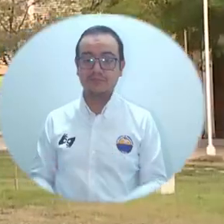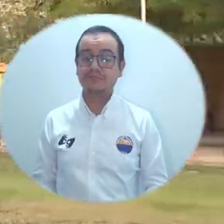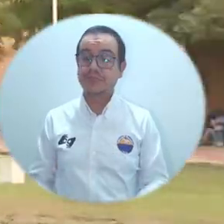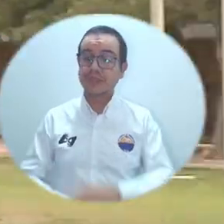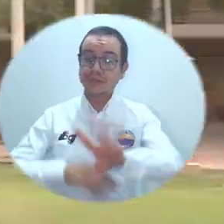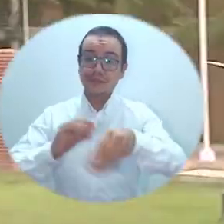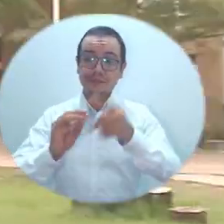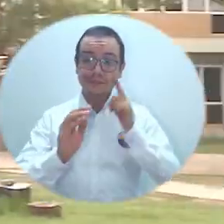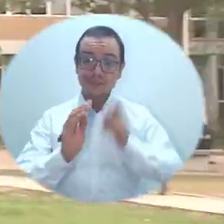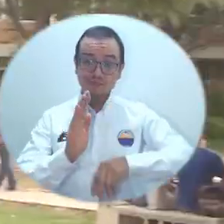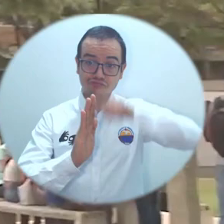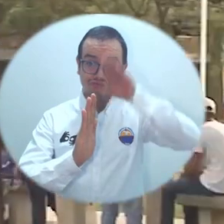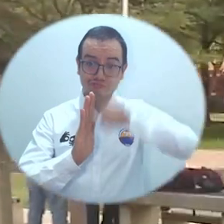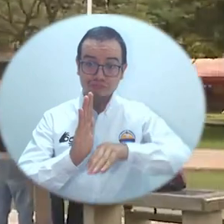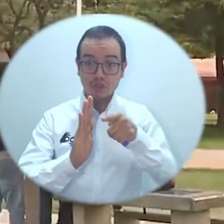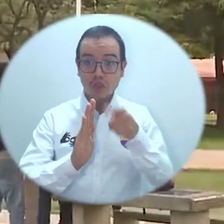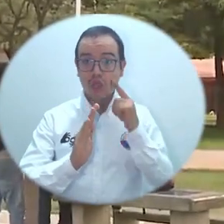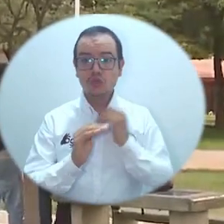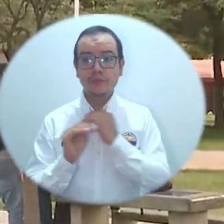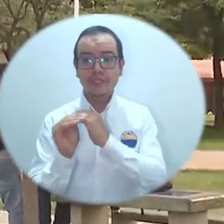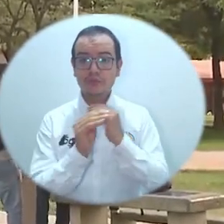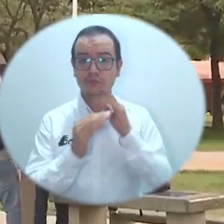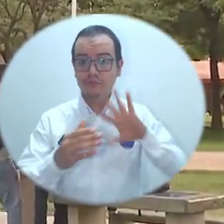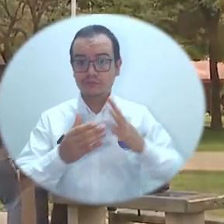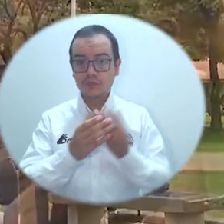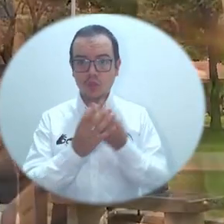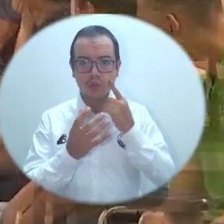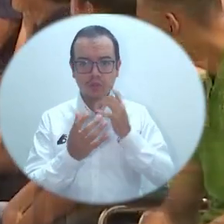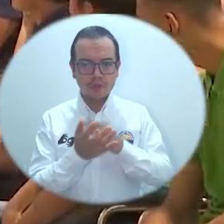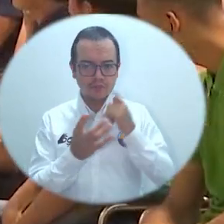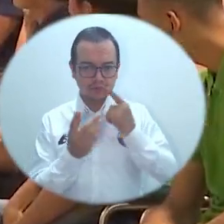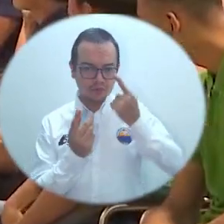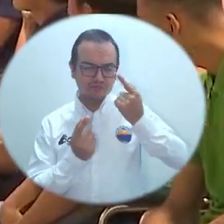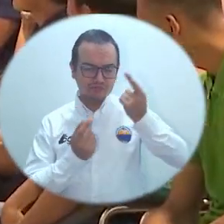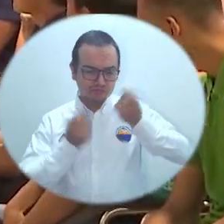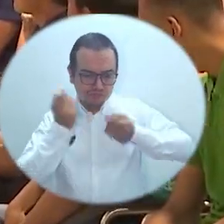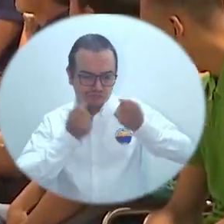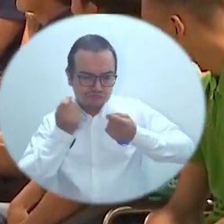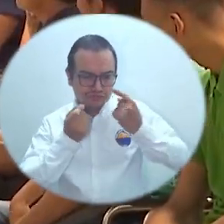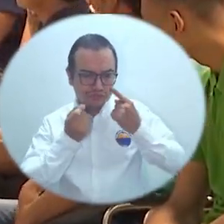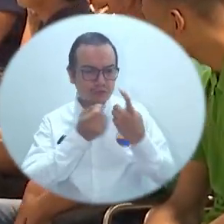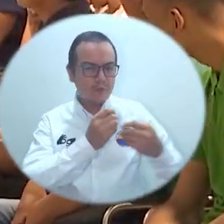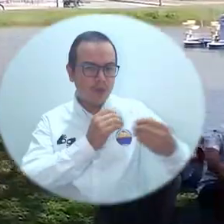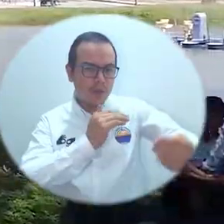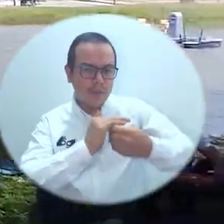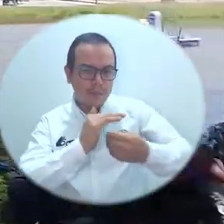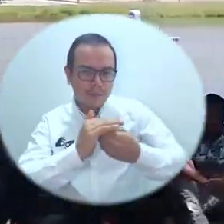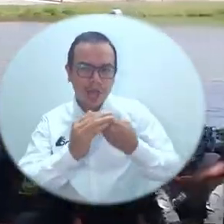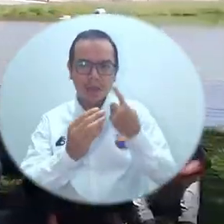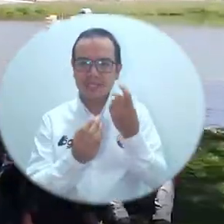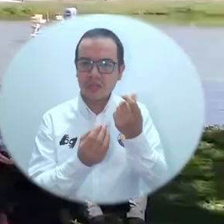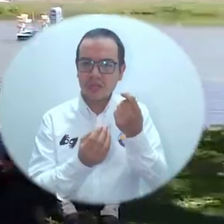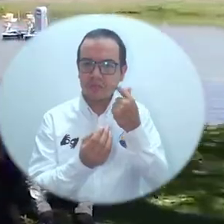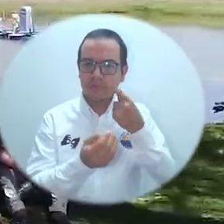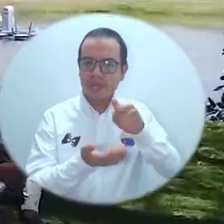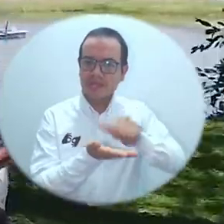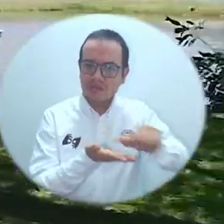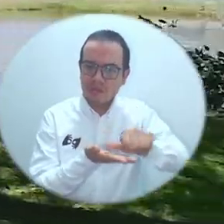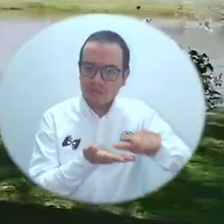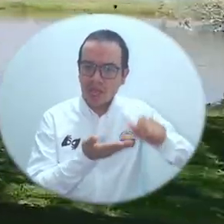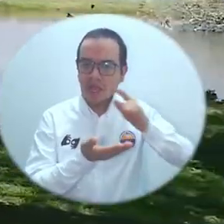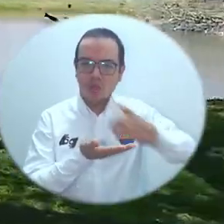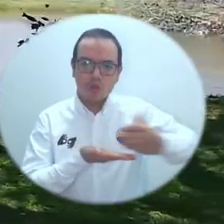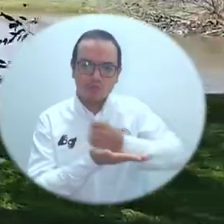equitativo y sostenible está basado en un análisis técnico de ingresos y egresos en busca de avanzar gradualmente hacia la gratuidad, un propósito por el